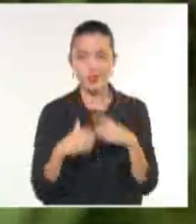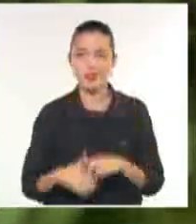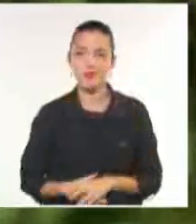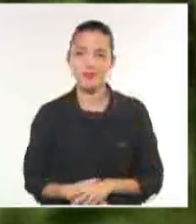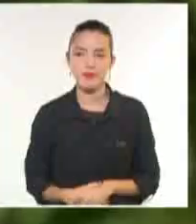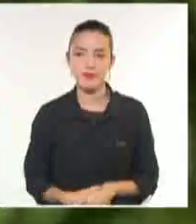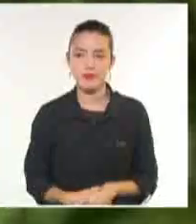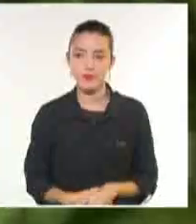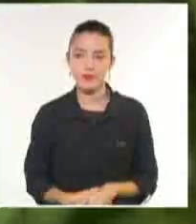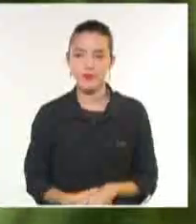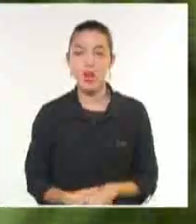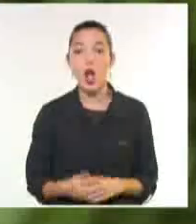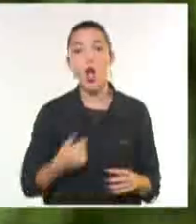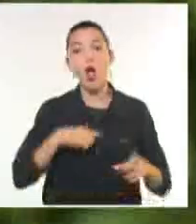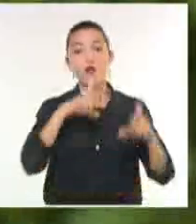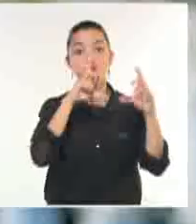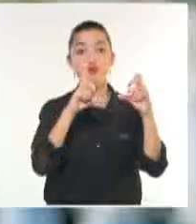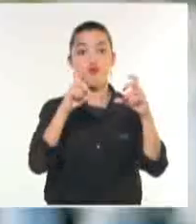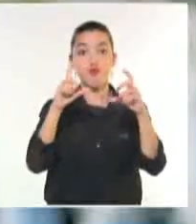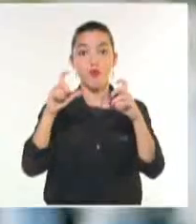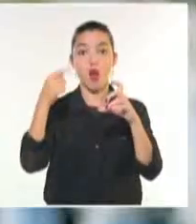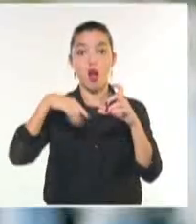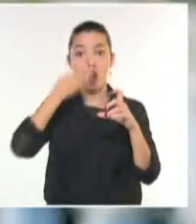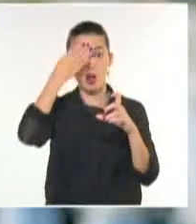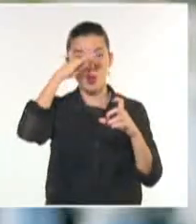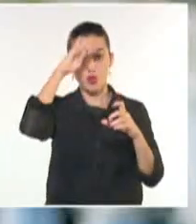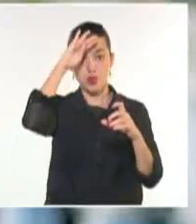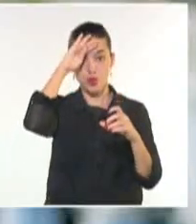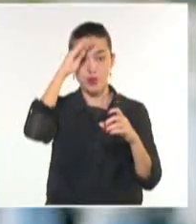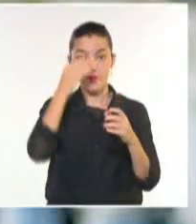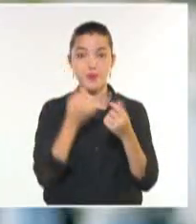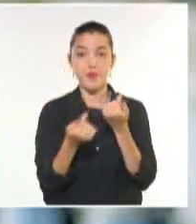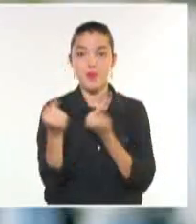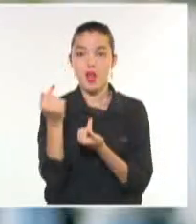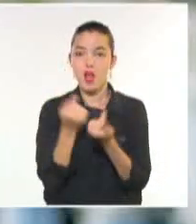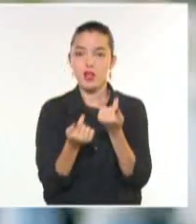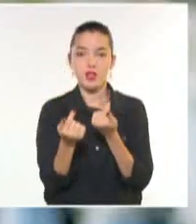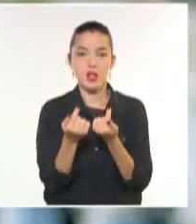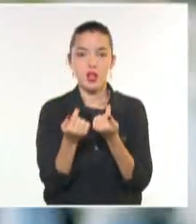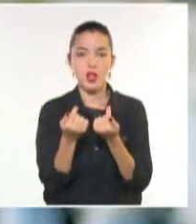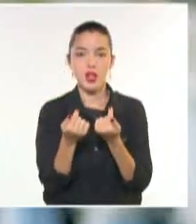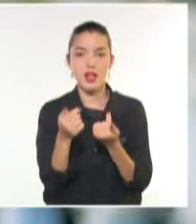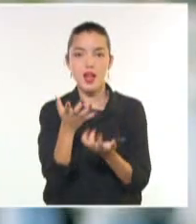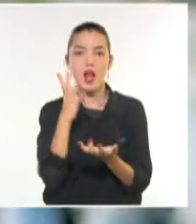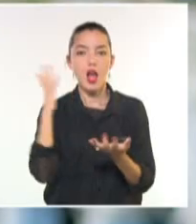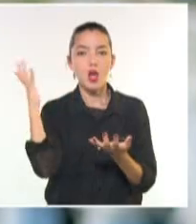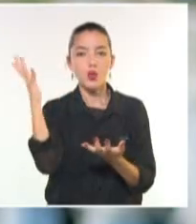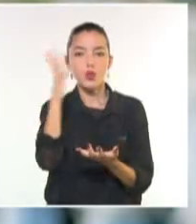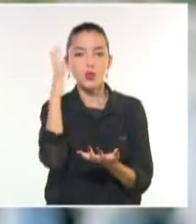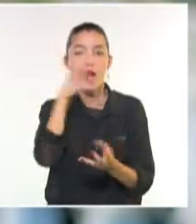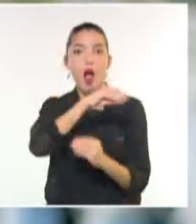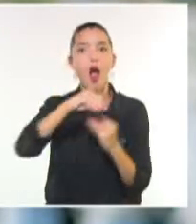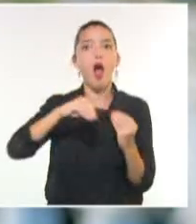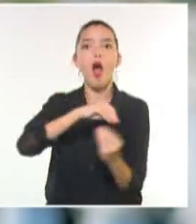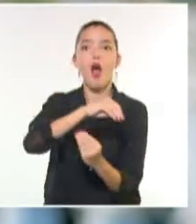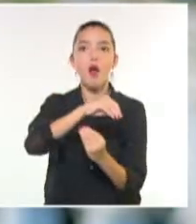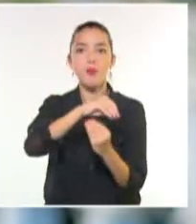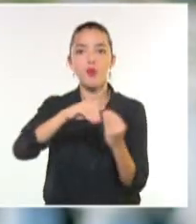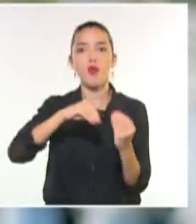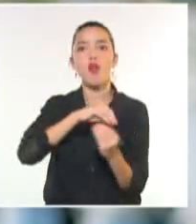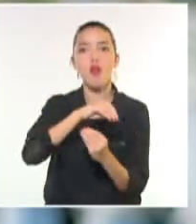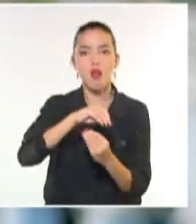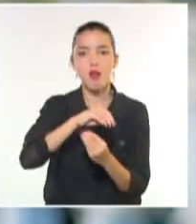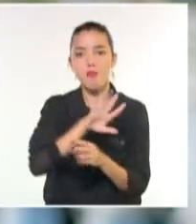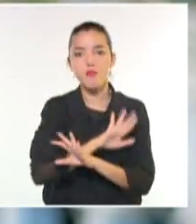Como fotógrafo en Cuba, cazar tormentas es un desafío, ya que nuestra atmósfera es bien cambiante y sí, puedes salir,